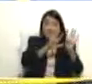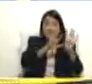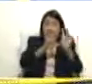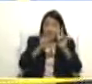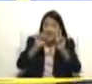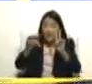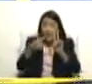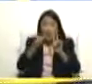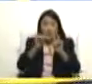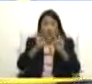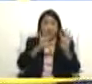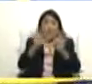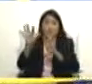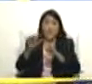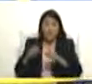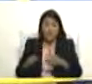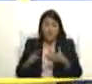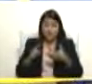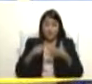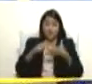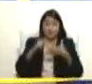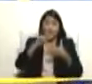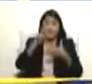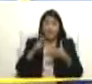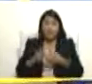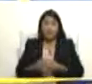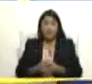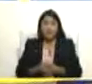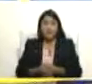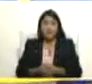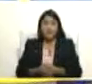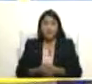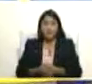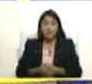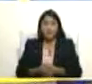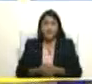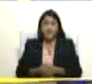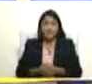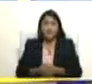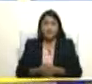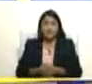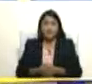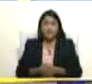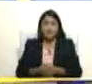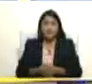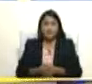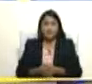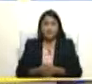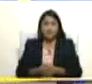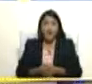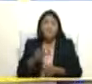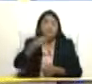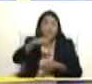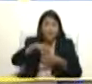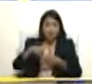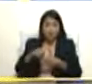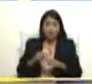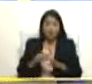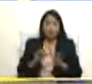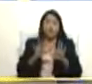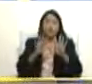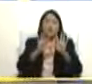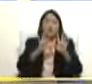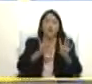97.99. La pregunta número dos sobre el acuerdo de Ginebra es la que más votos tiene,